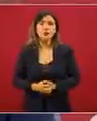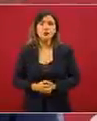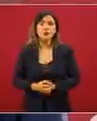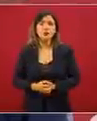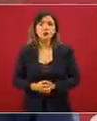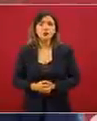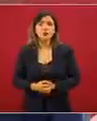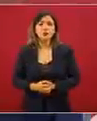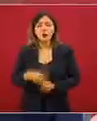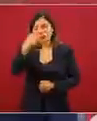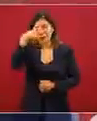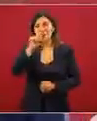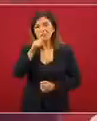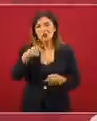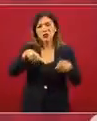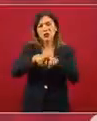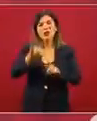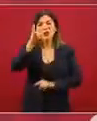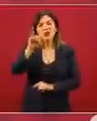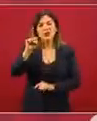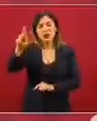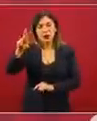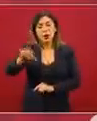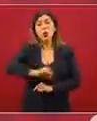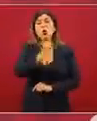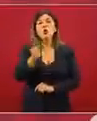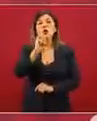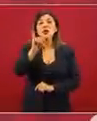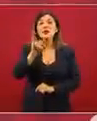en el impuesto sobre la renta. Y en IVA